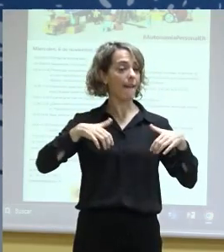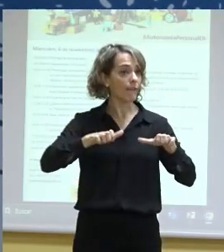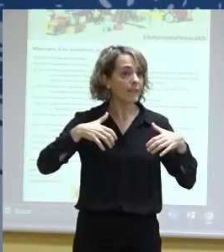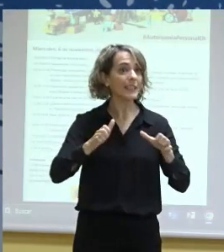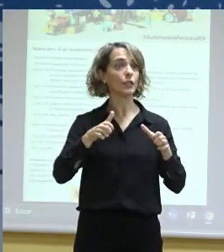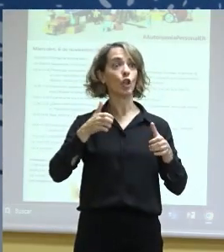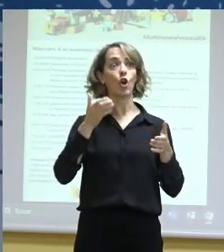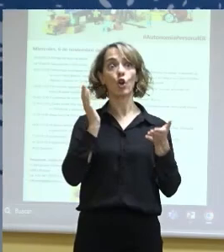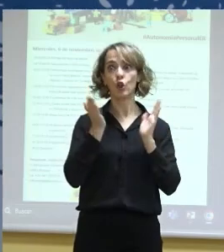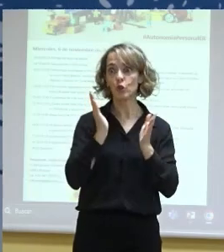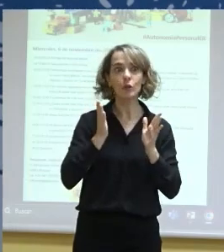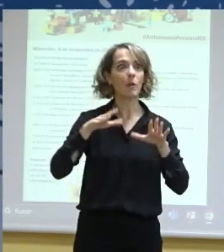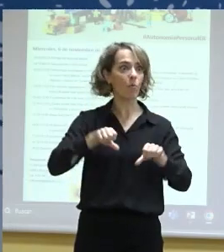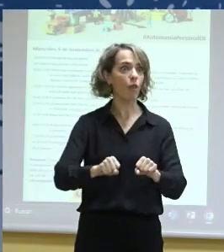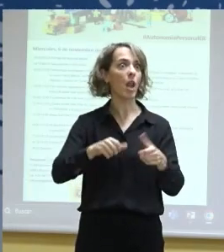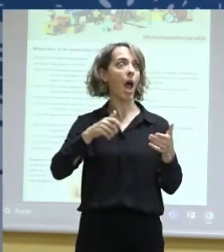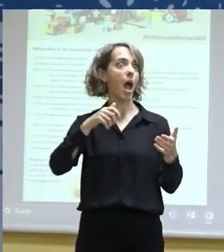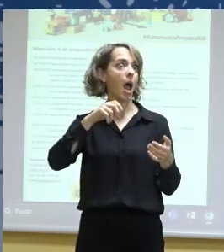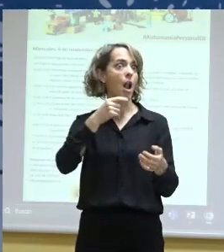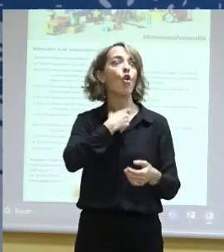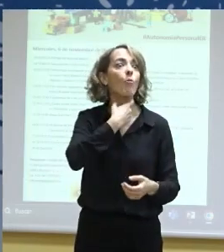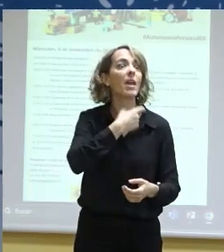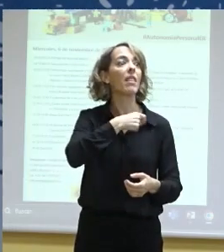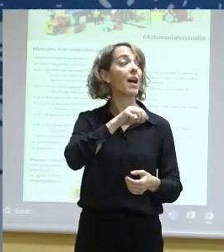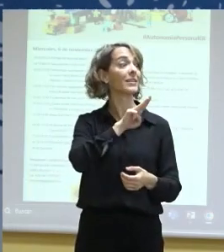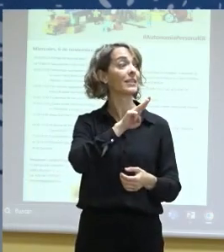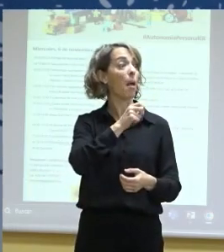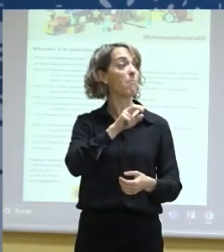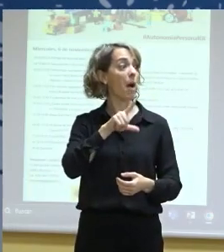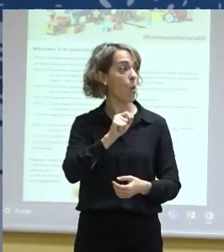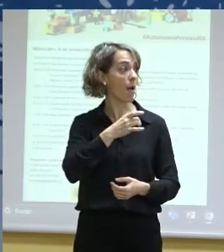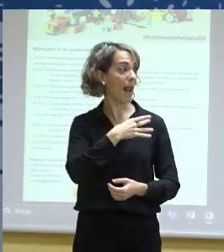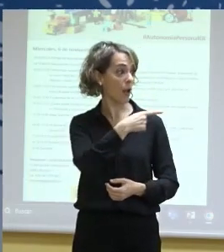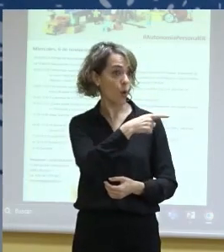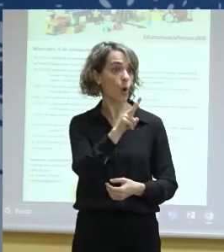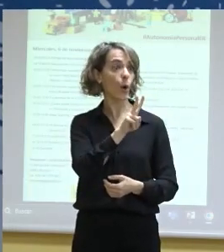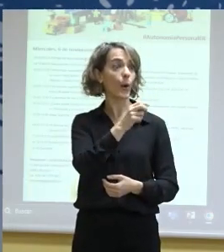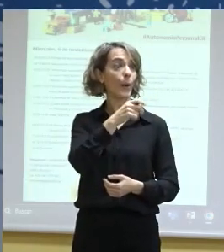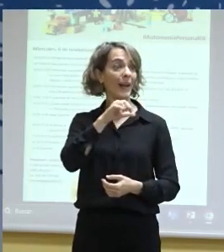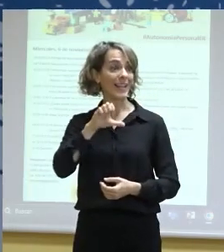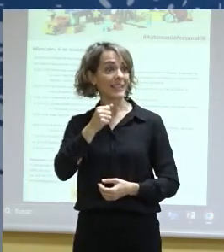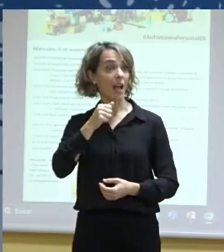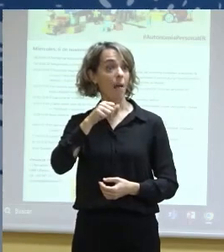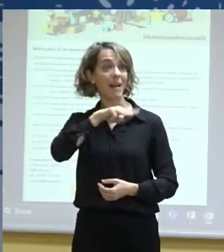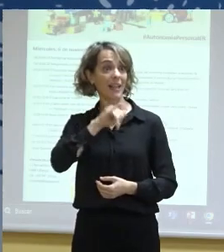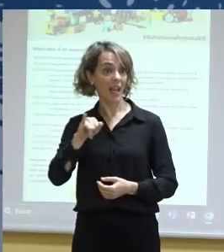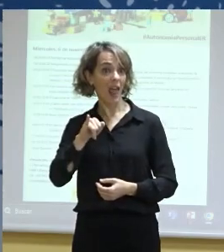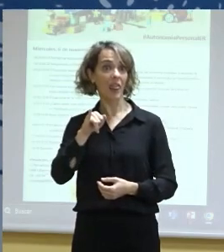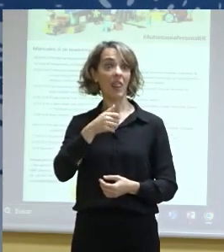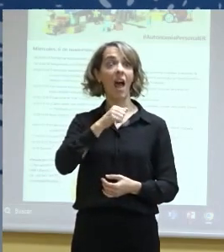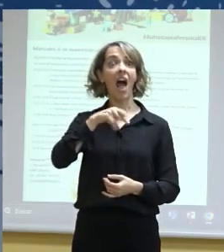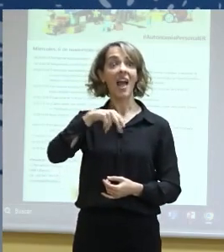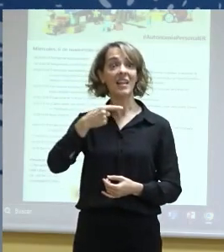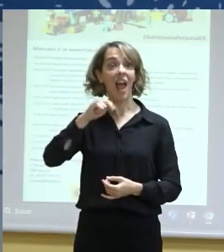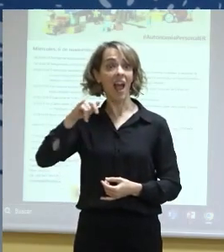logopedas, terapeutas ocupacionales, Paula Blanco, perdón, Vanessa Martínez, Aina